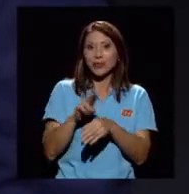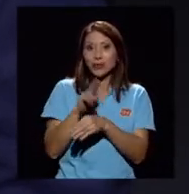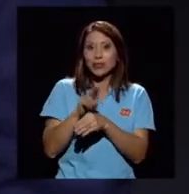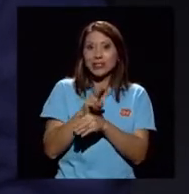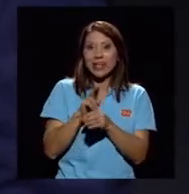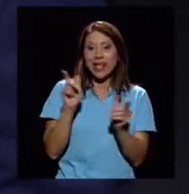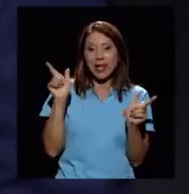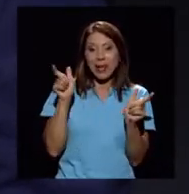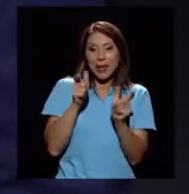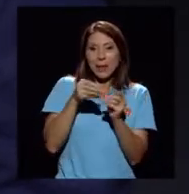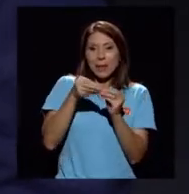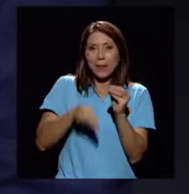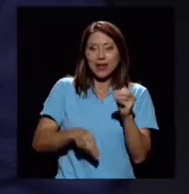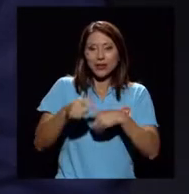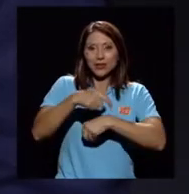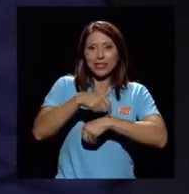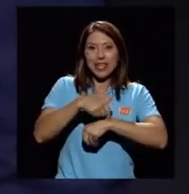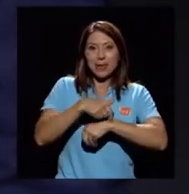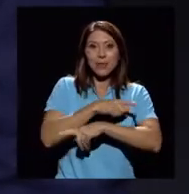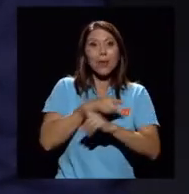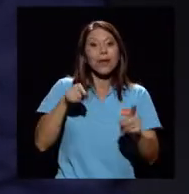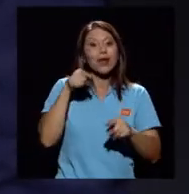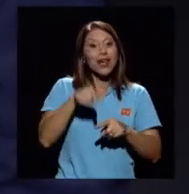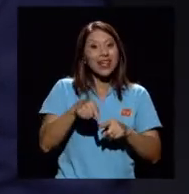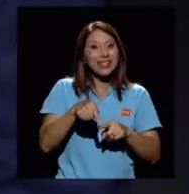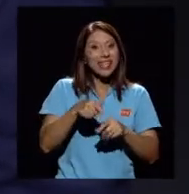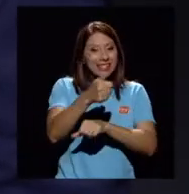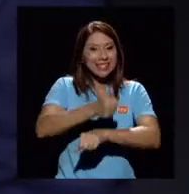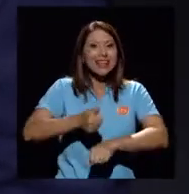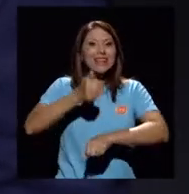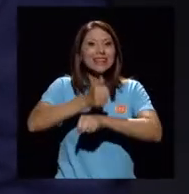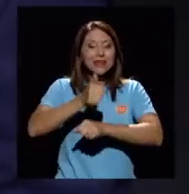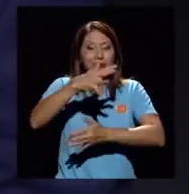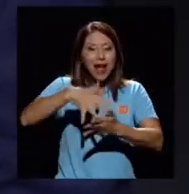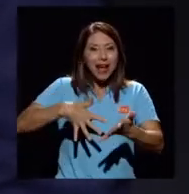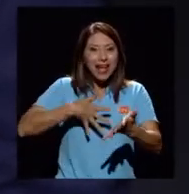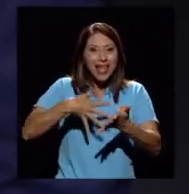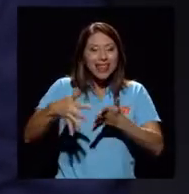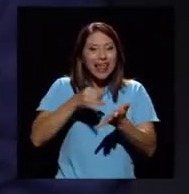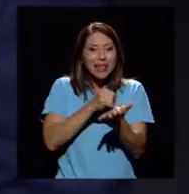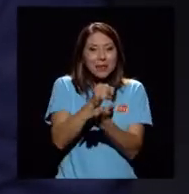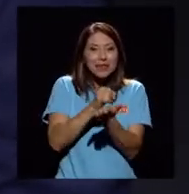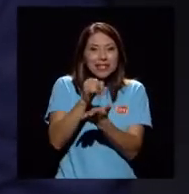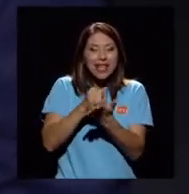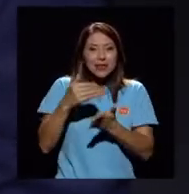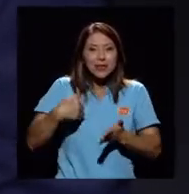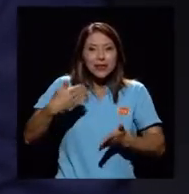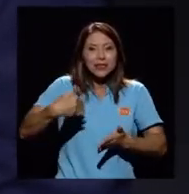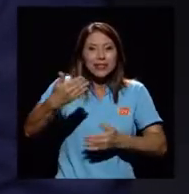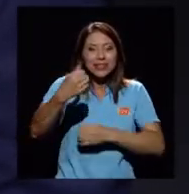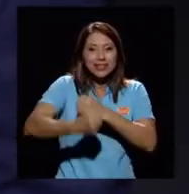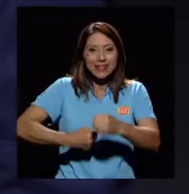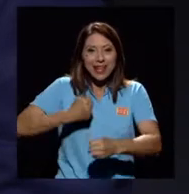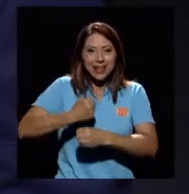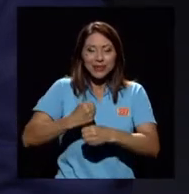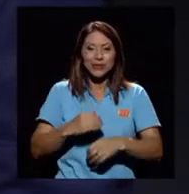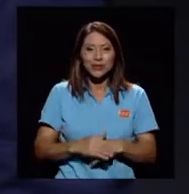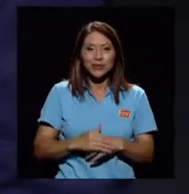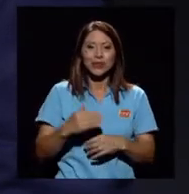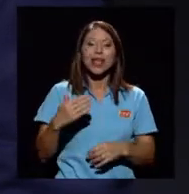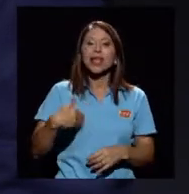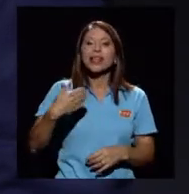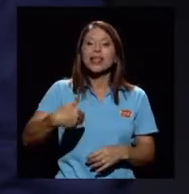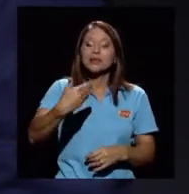que definió casi toda mi agenda de investigación de los siguientes años, ¿verdad? Después de eso